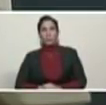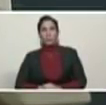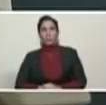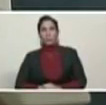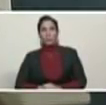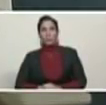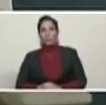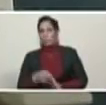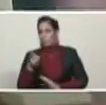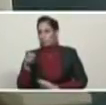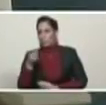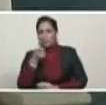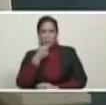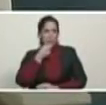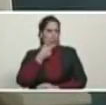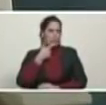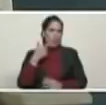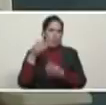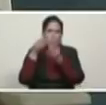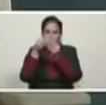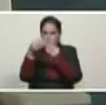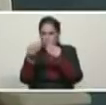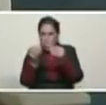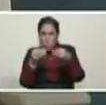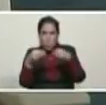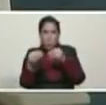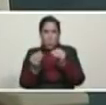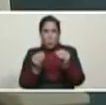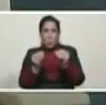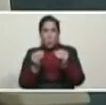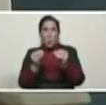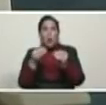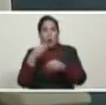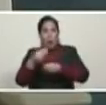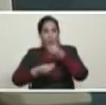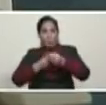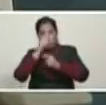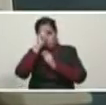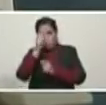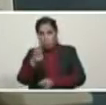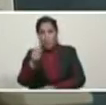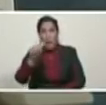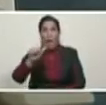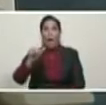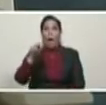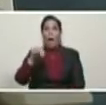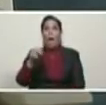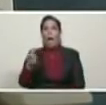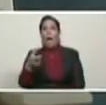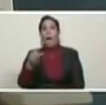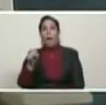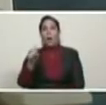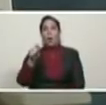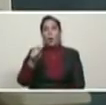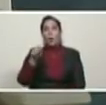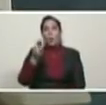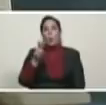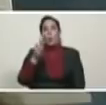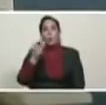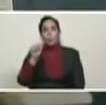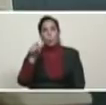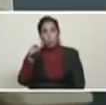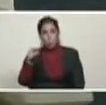Esto es el prototipo de lo que se va a instalar en Angostura. Vamos a instalar este prototipo